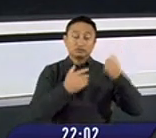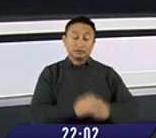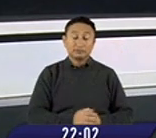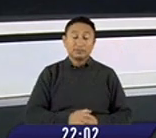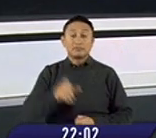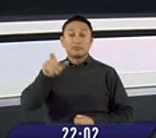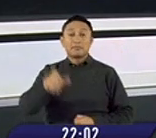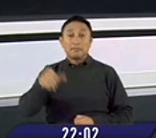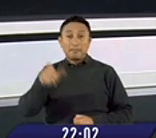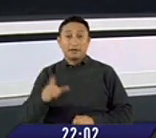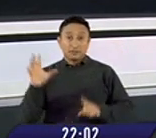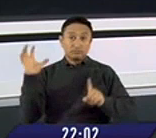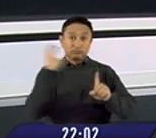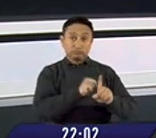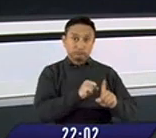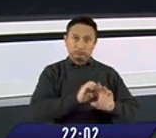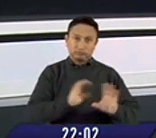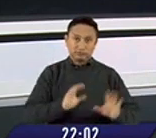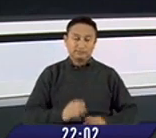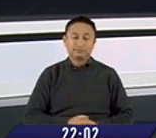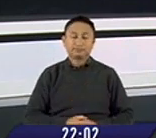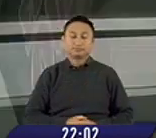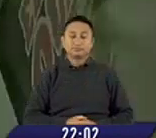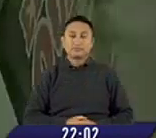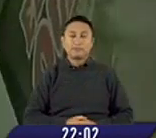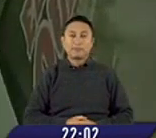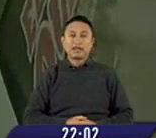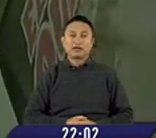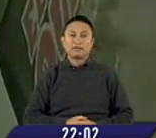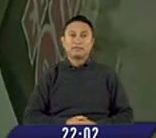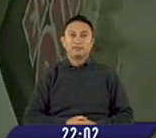que los habitantes los capturen.